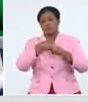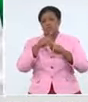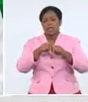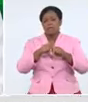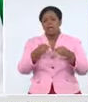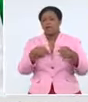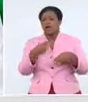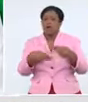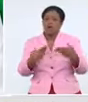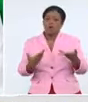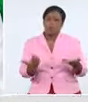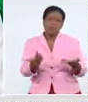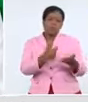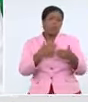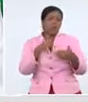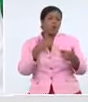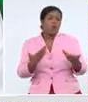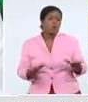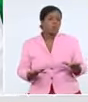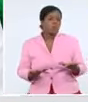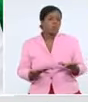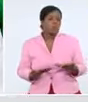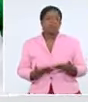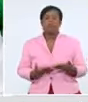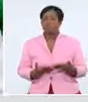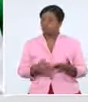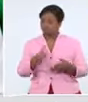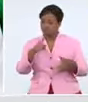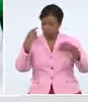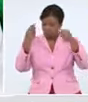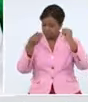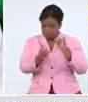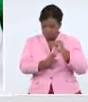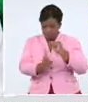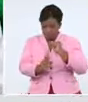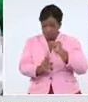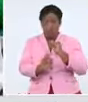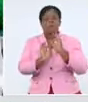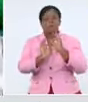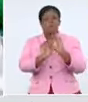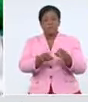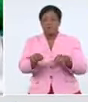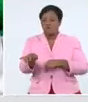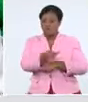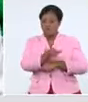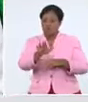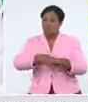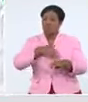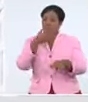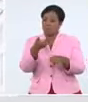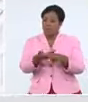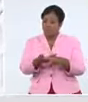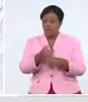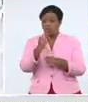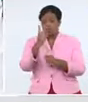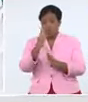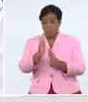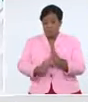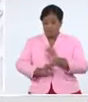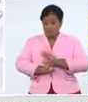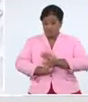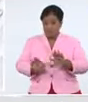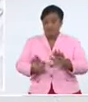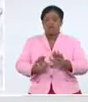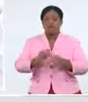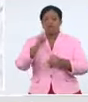tenemos por supuesto casos de enfermos. No hay preocupación ninguna. De esa misma manera haremos un proceso similar en el mes de